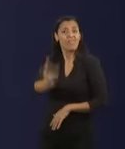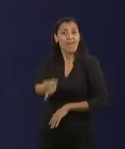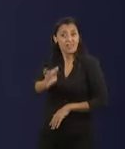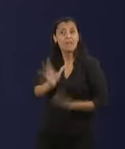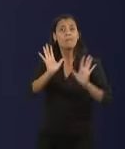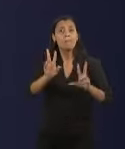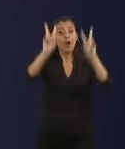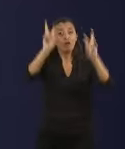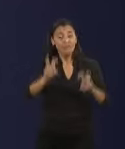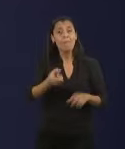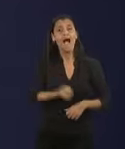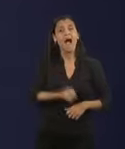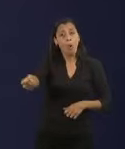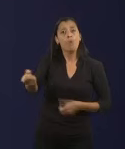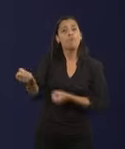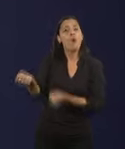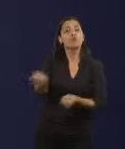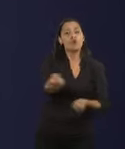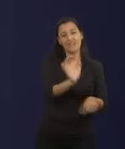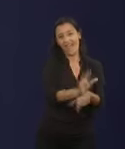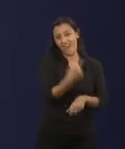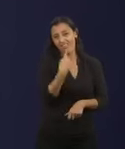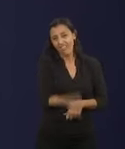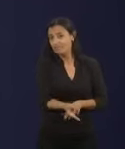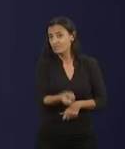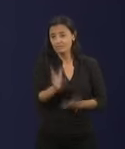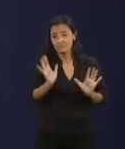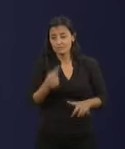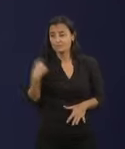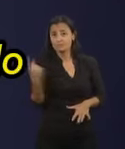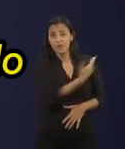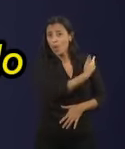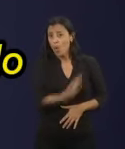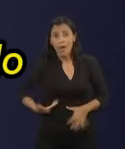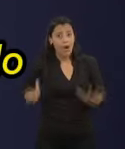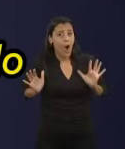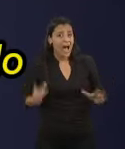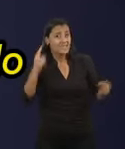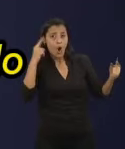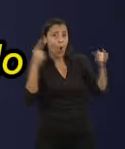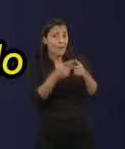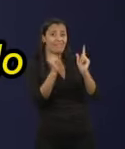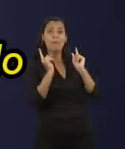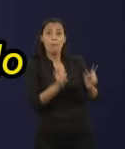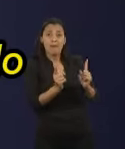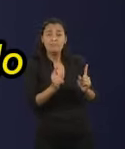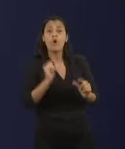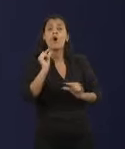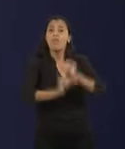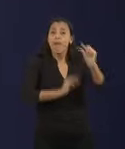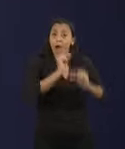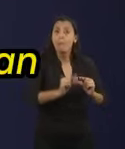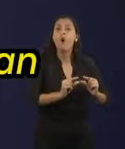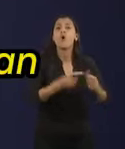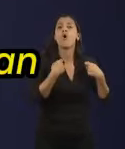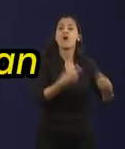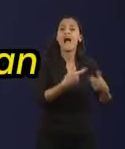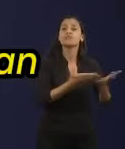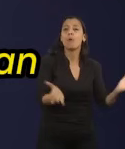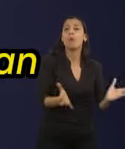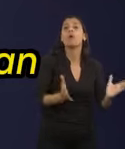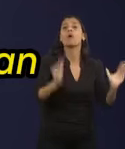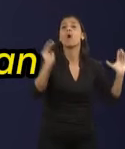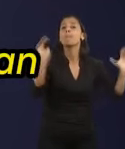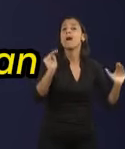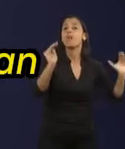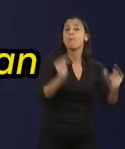motosierra Es algo es parte de la filosofía de este gobierno es que cada vez el peso del Estado sea menor y cada vez los bolsillos de